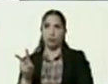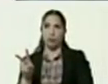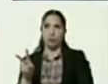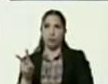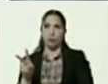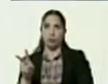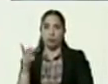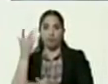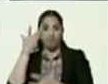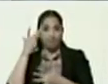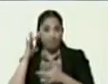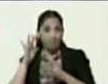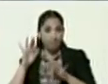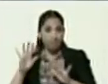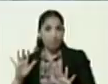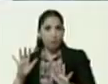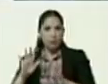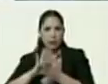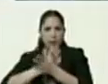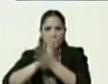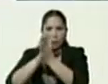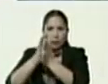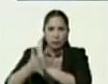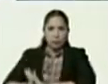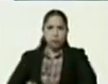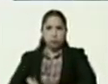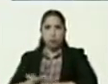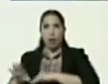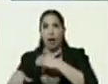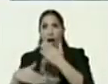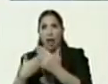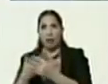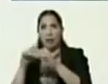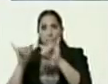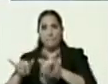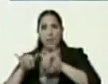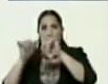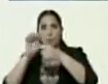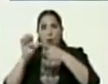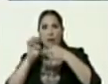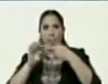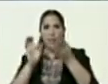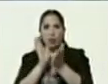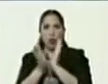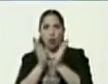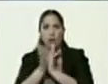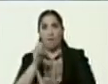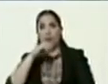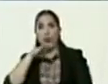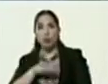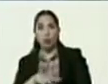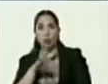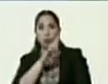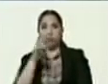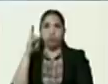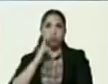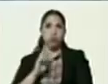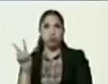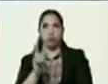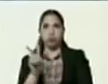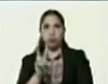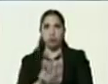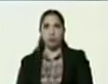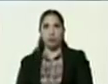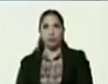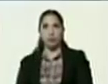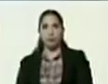intenta destrozar hasta los mismos elementos geográficos históricos de la República Bolivariana